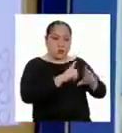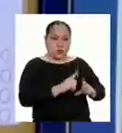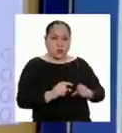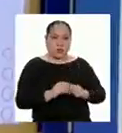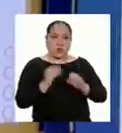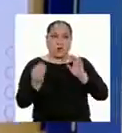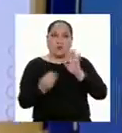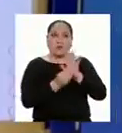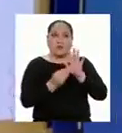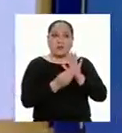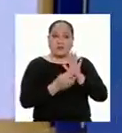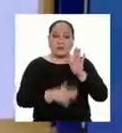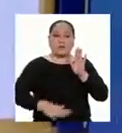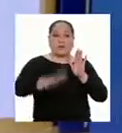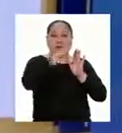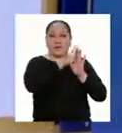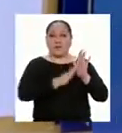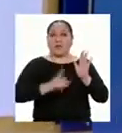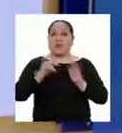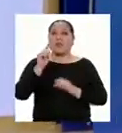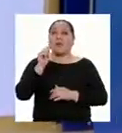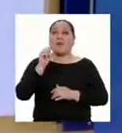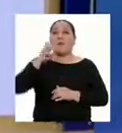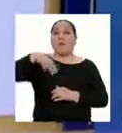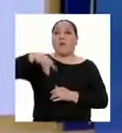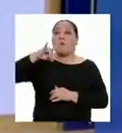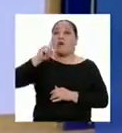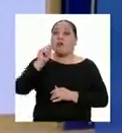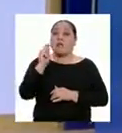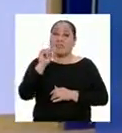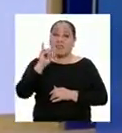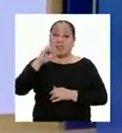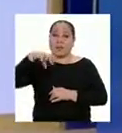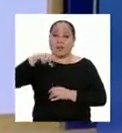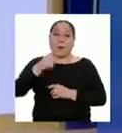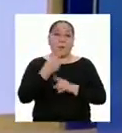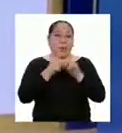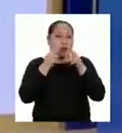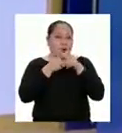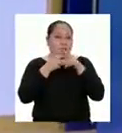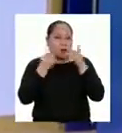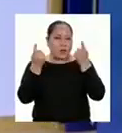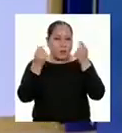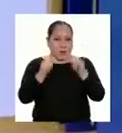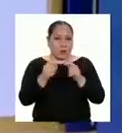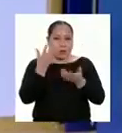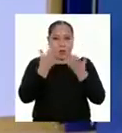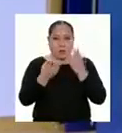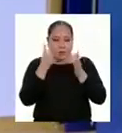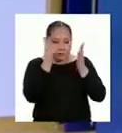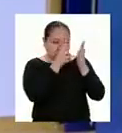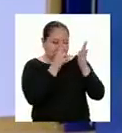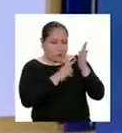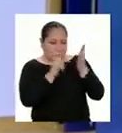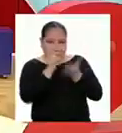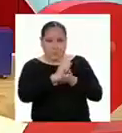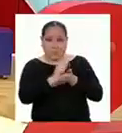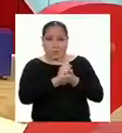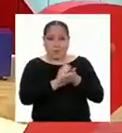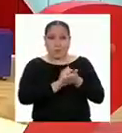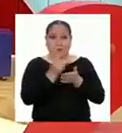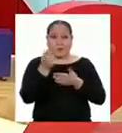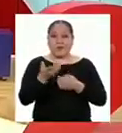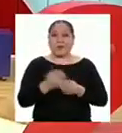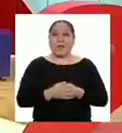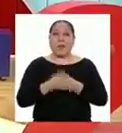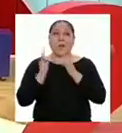que conforman nuestro texto múltiple. Pero vamos a darnos una pequeña pausa. Tal vez deseen revisar las notas que han tomado